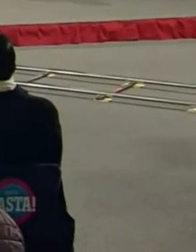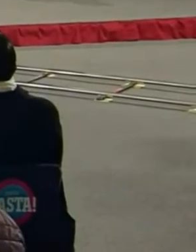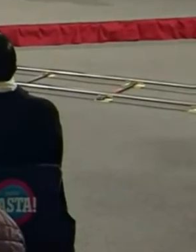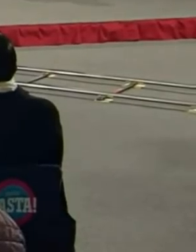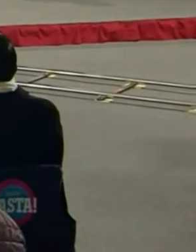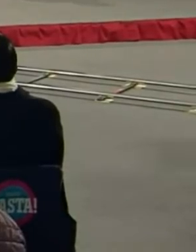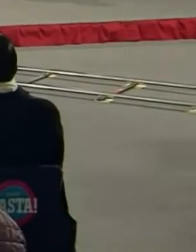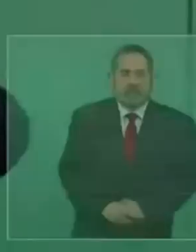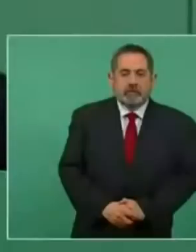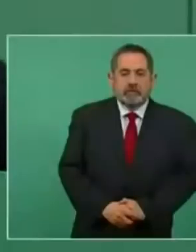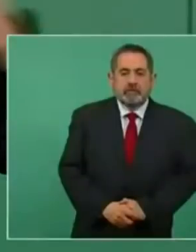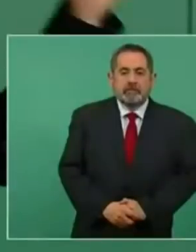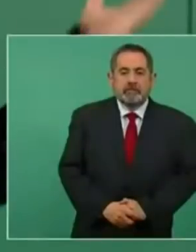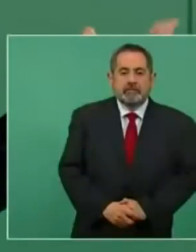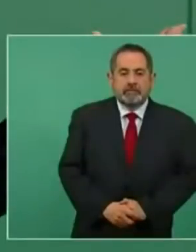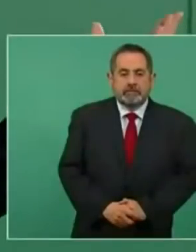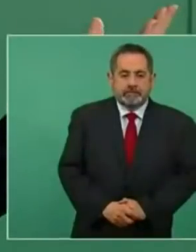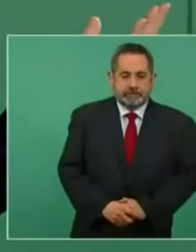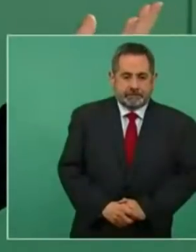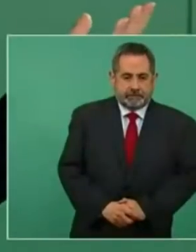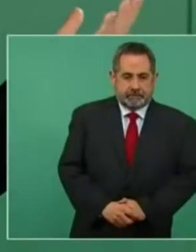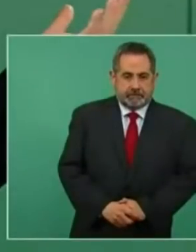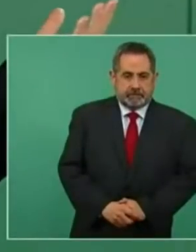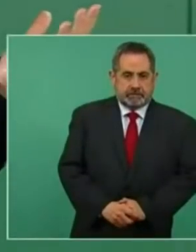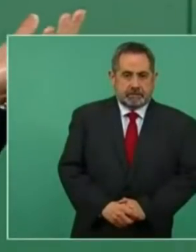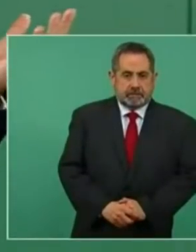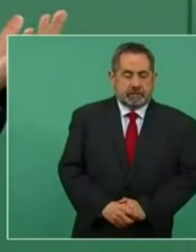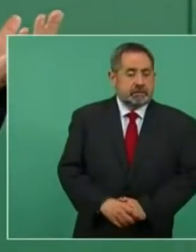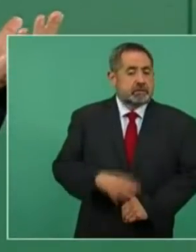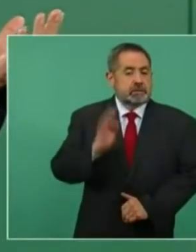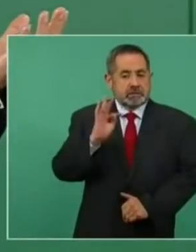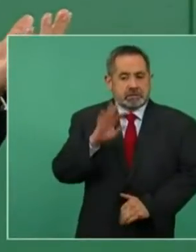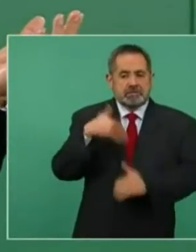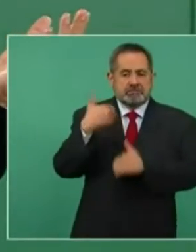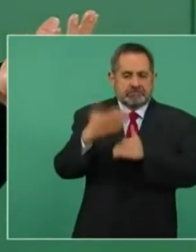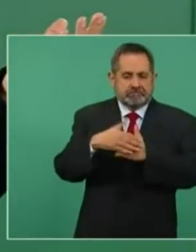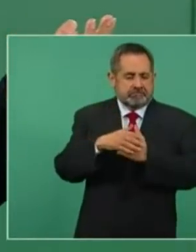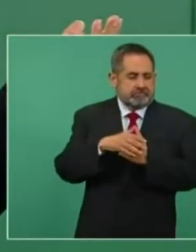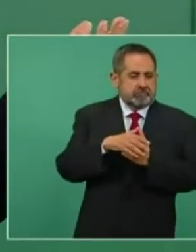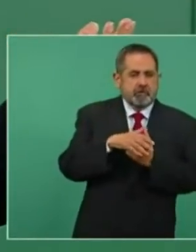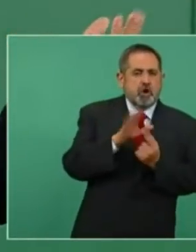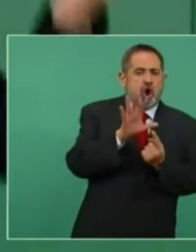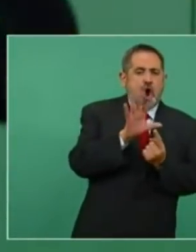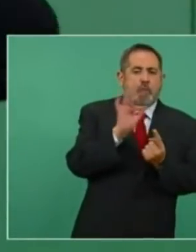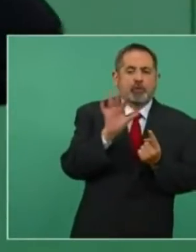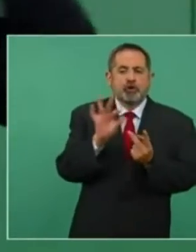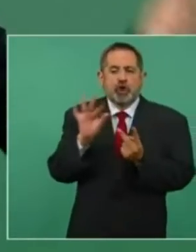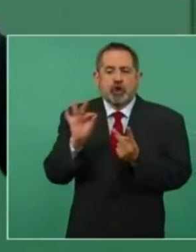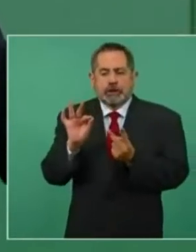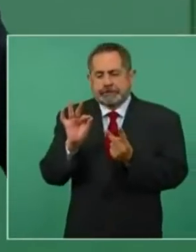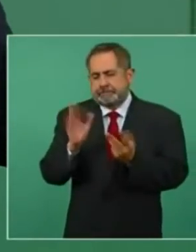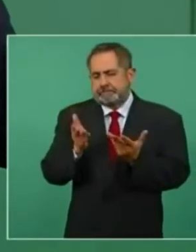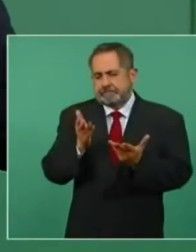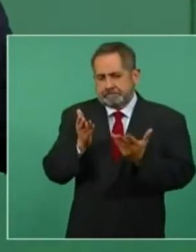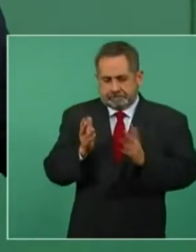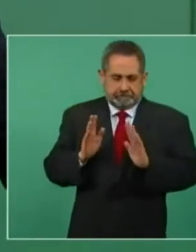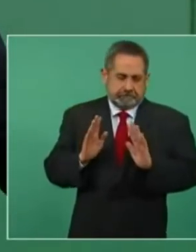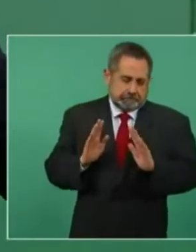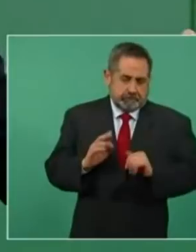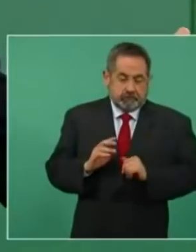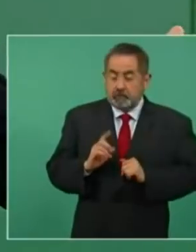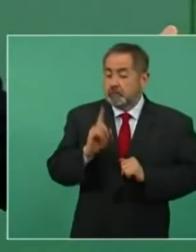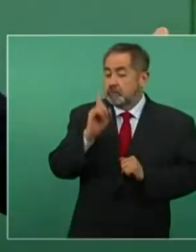y decir este vamos a buscar opciones porque es lo más importante de